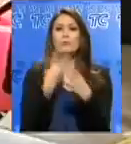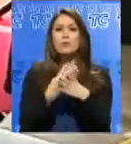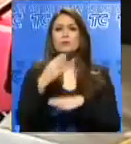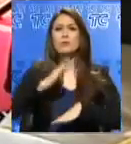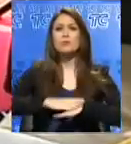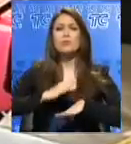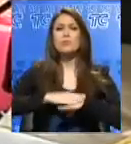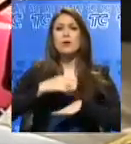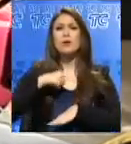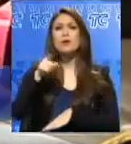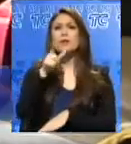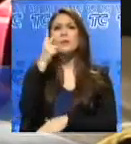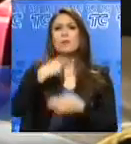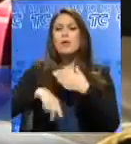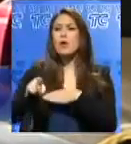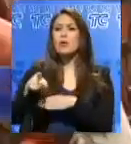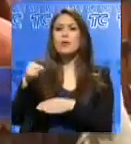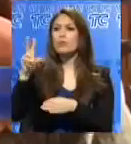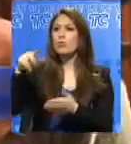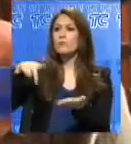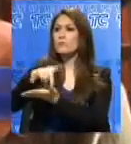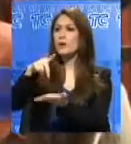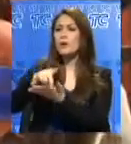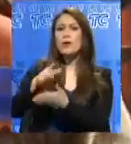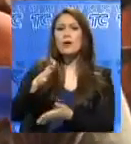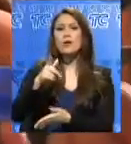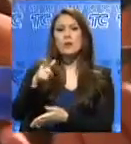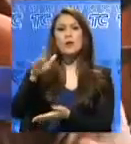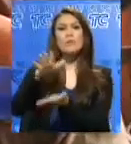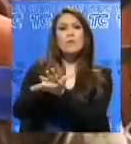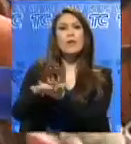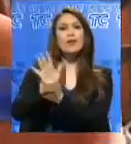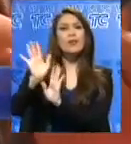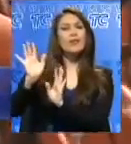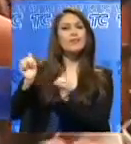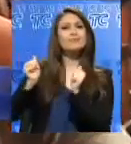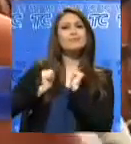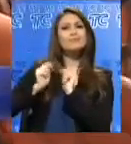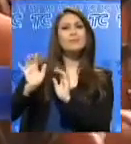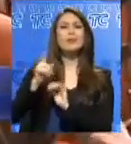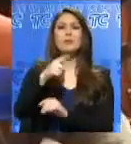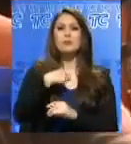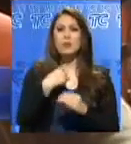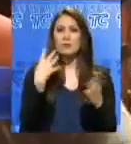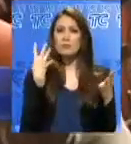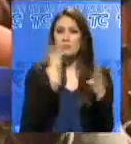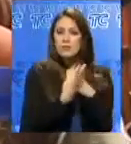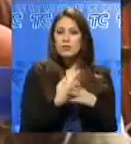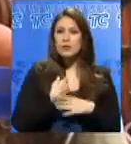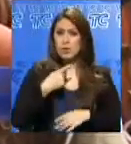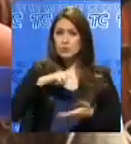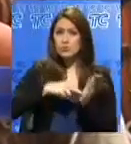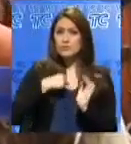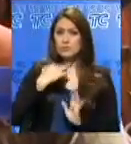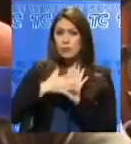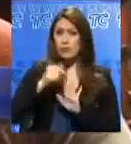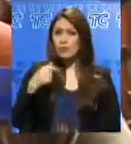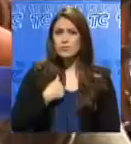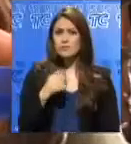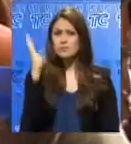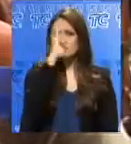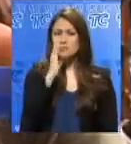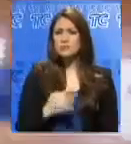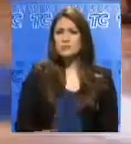deuda de alimentos que mantenía su hijo. No están en su casa tranquila, sin haber robado, muerto, o haber hecho algún